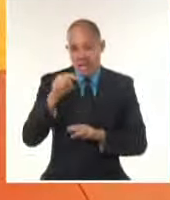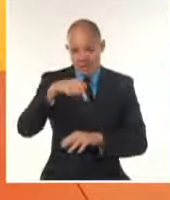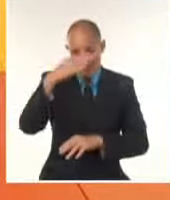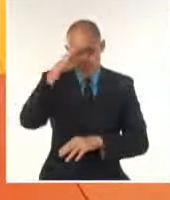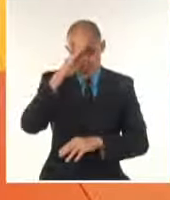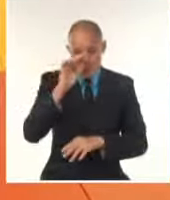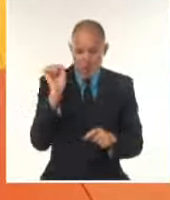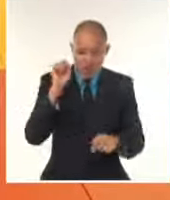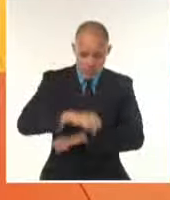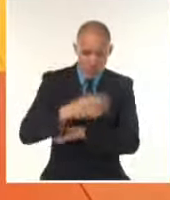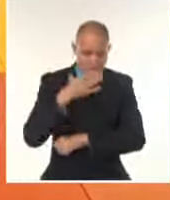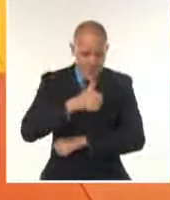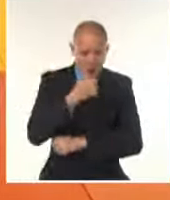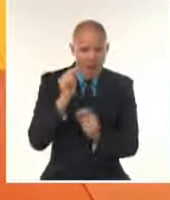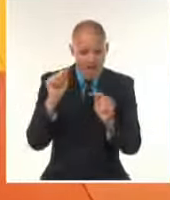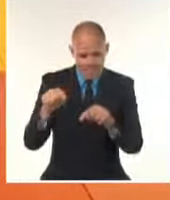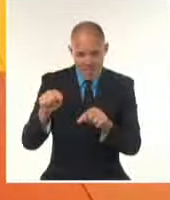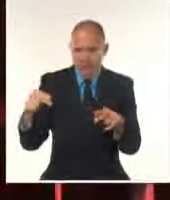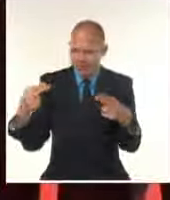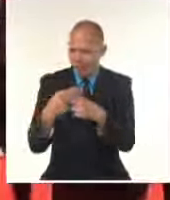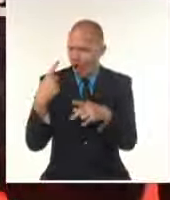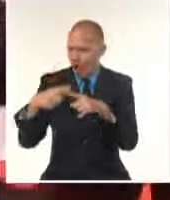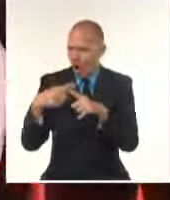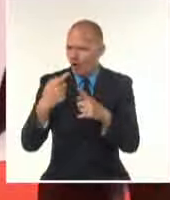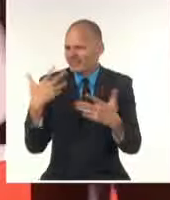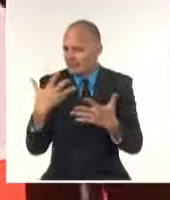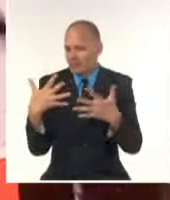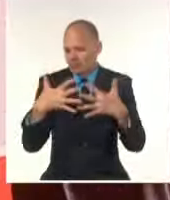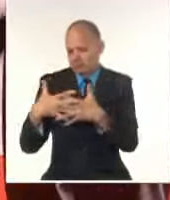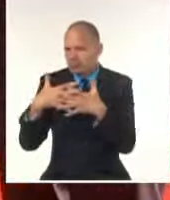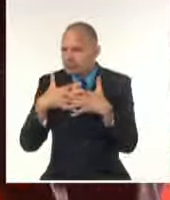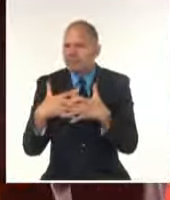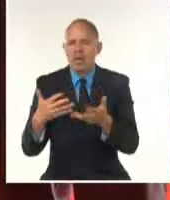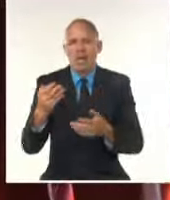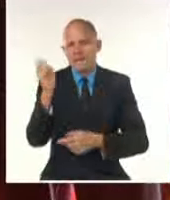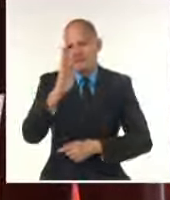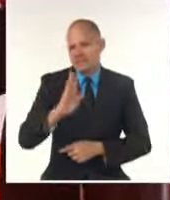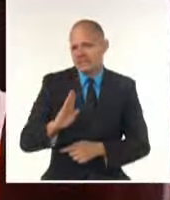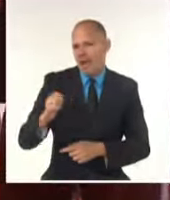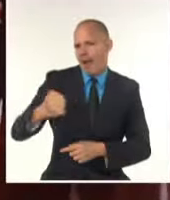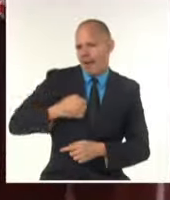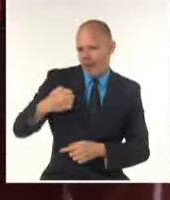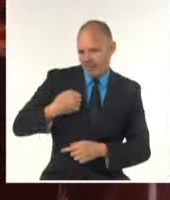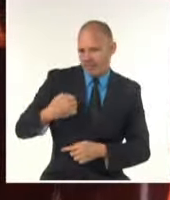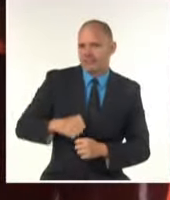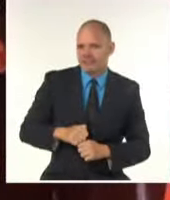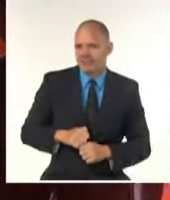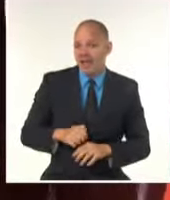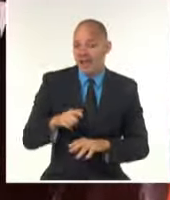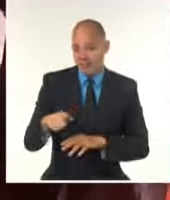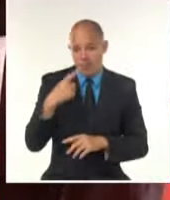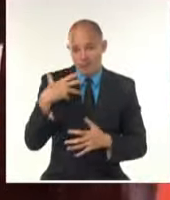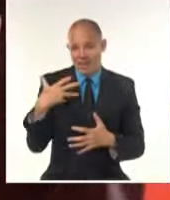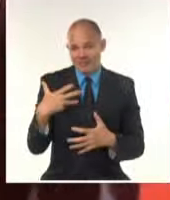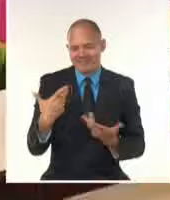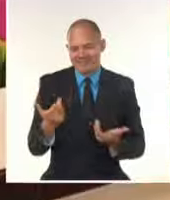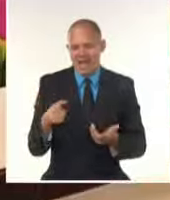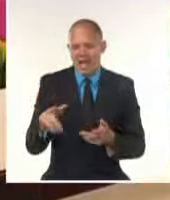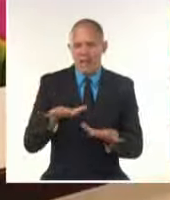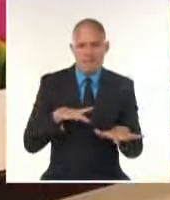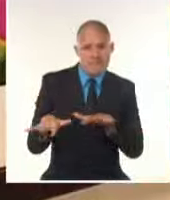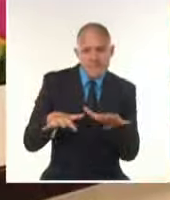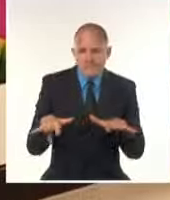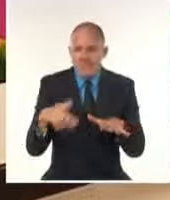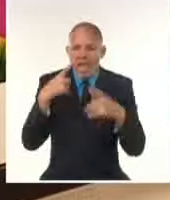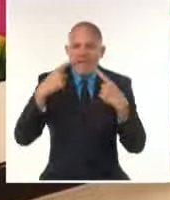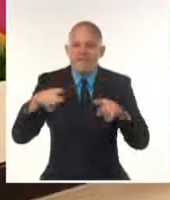a potencias del área continental como Estados Unidos, Brasil o Canadá. El certamen cobra vital importancia, pues forma parte de la ruta clasificatoria para los